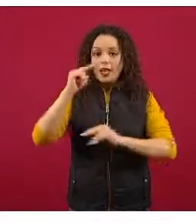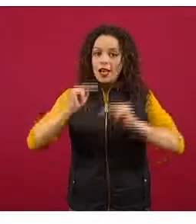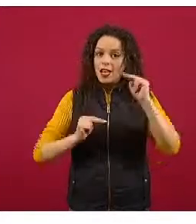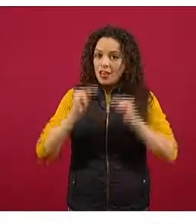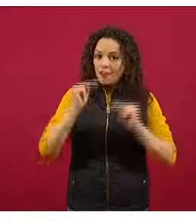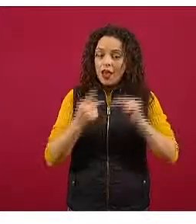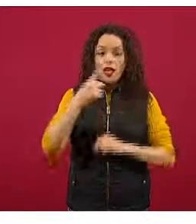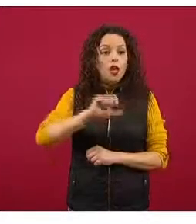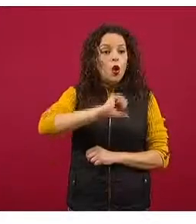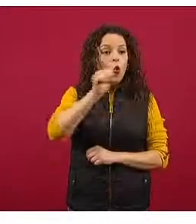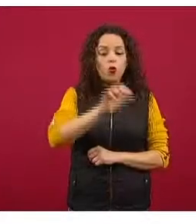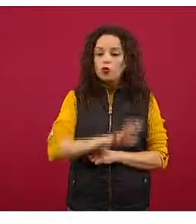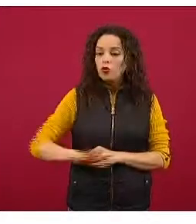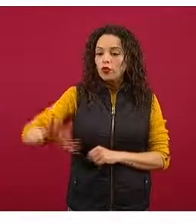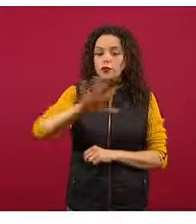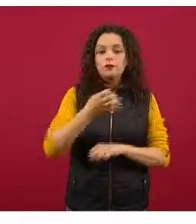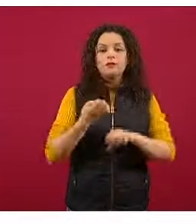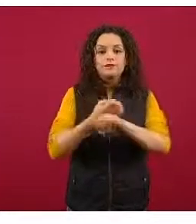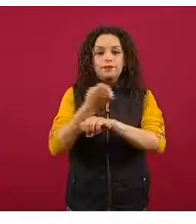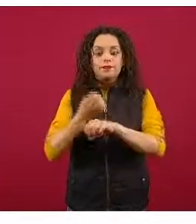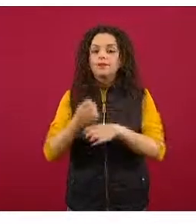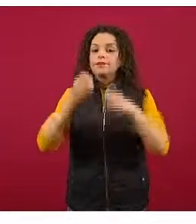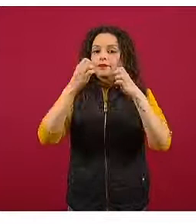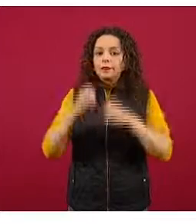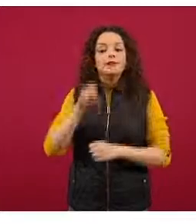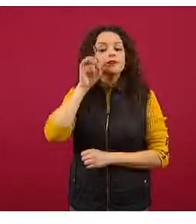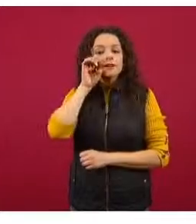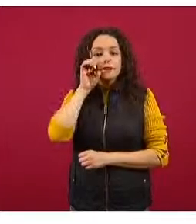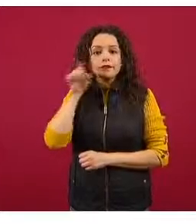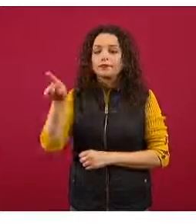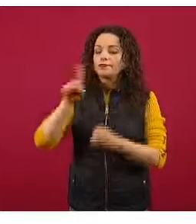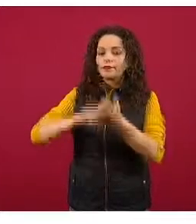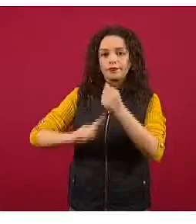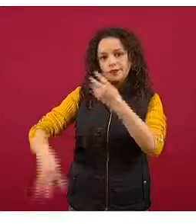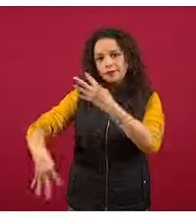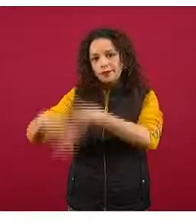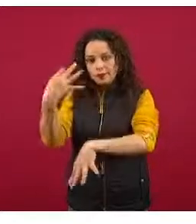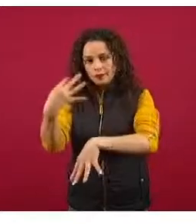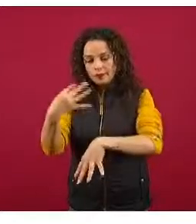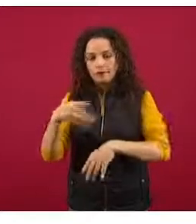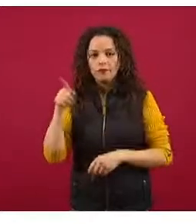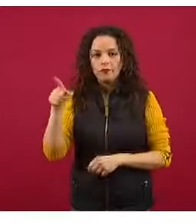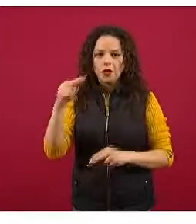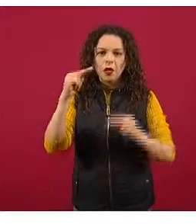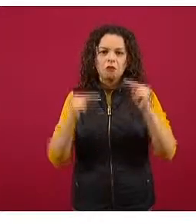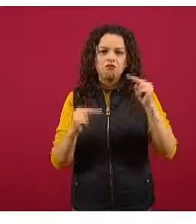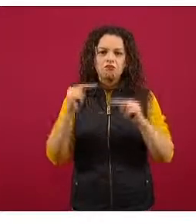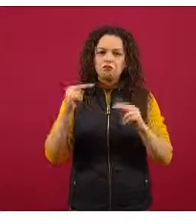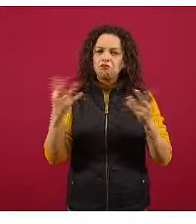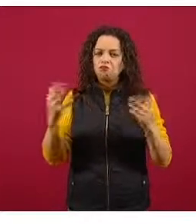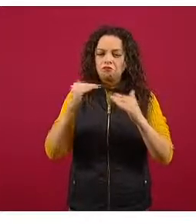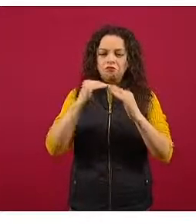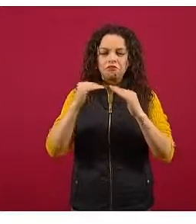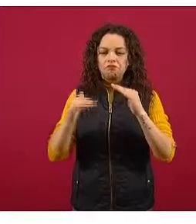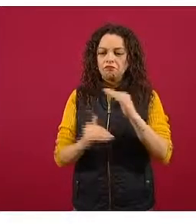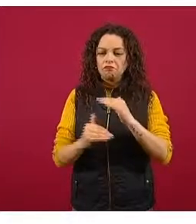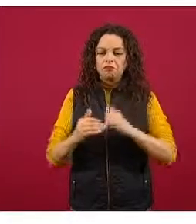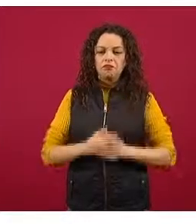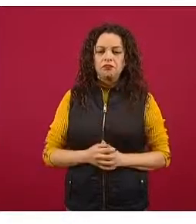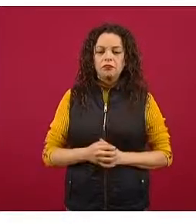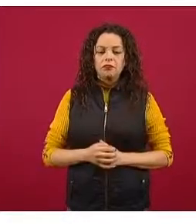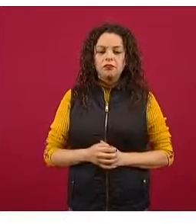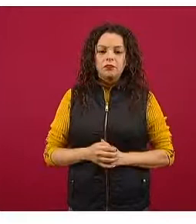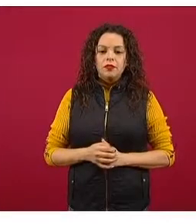el resto de entidades que están en naranja, que son otras 14 que están en un nivel inferior,